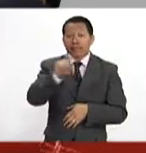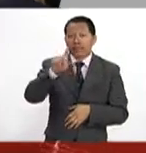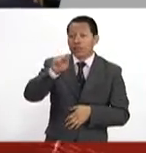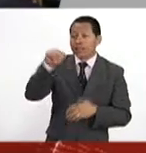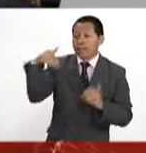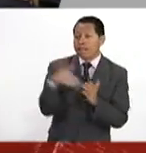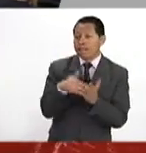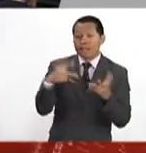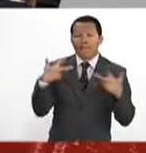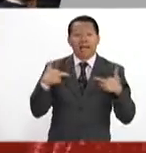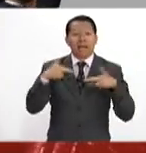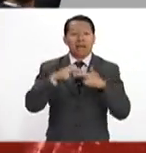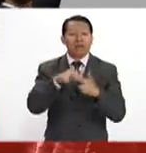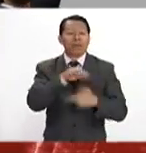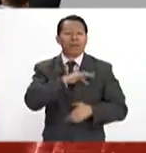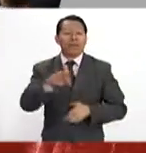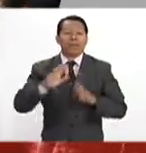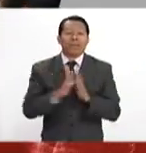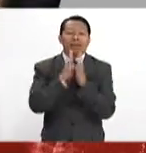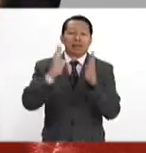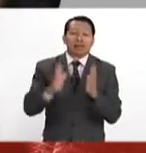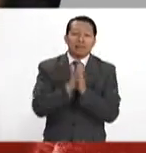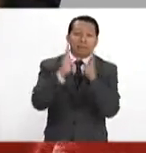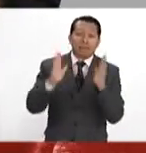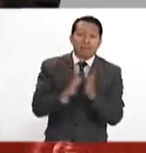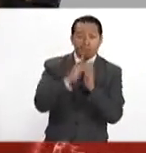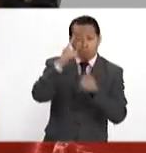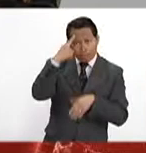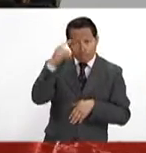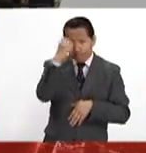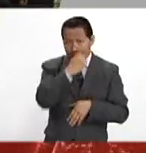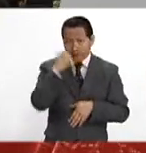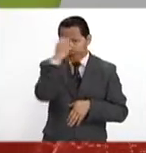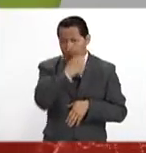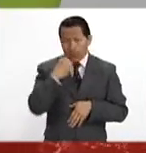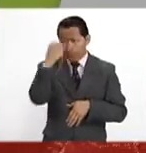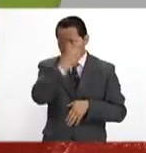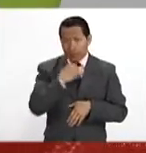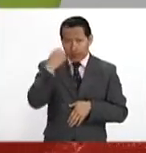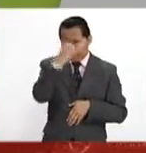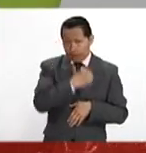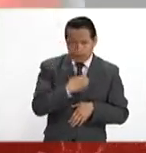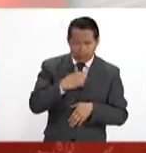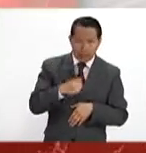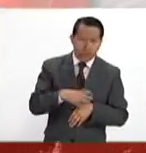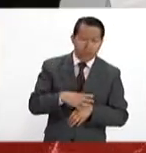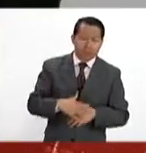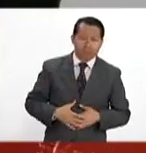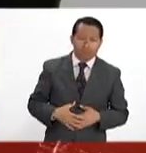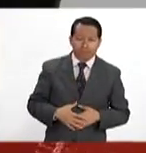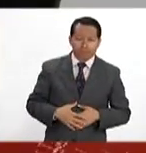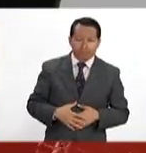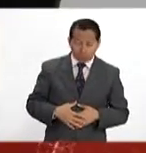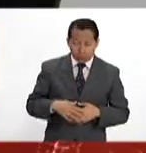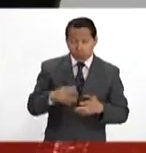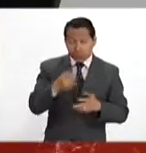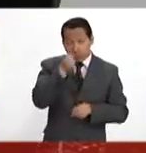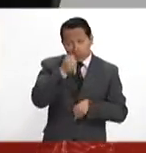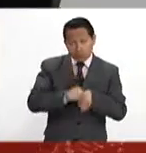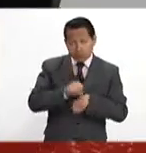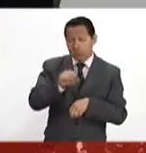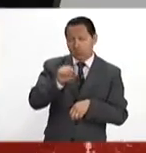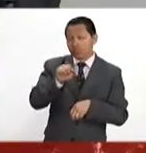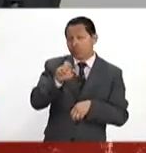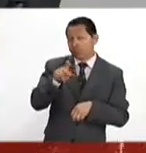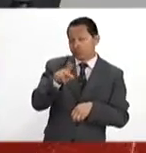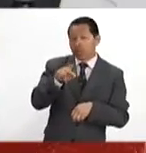180,000 maestros han participado en los exámenes de evaluación de desempeño. El secretario de Educación